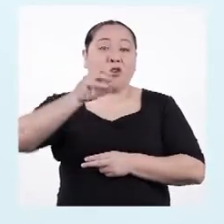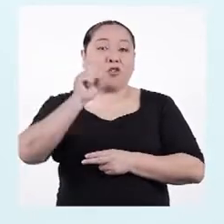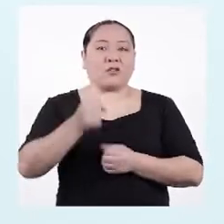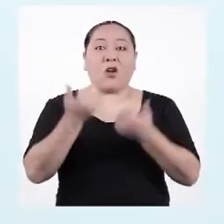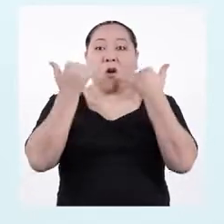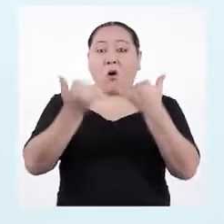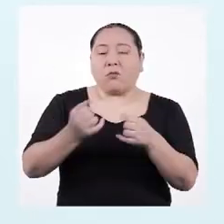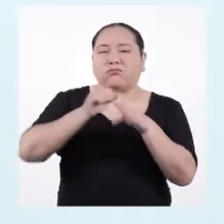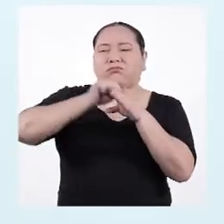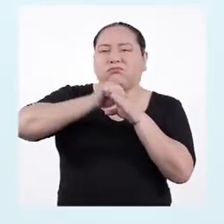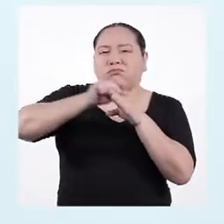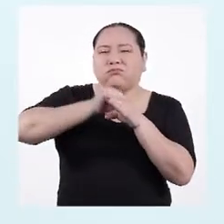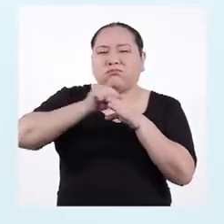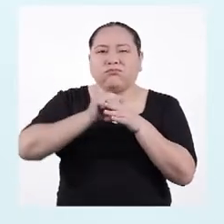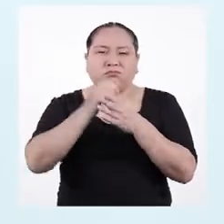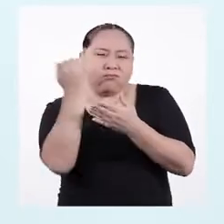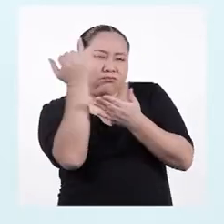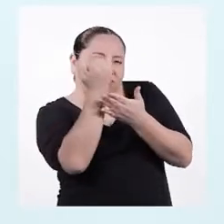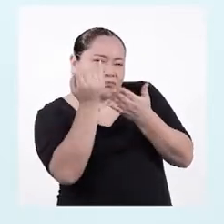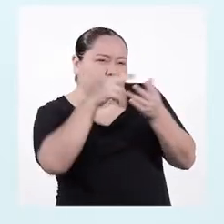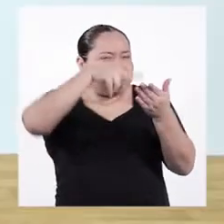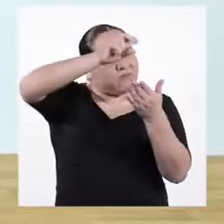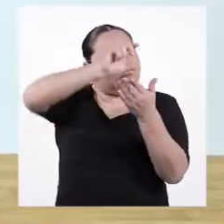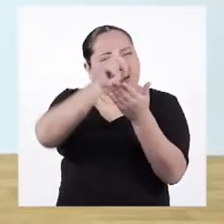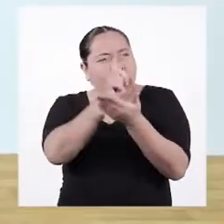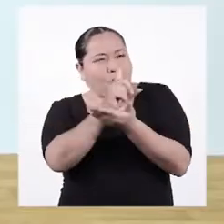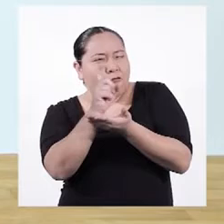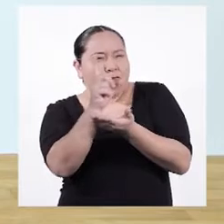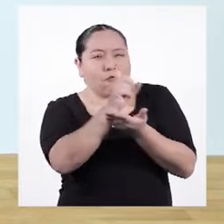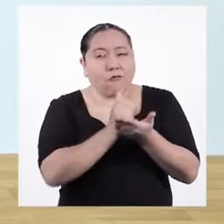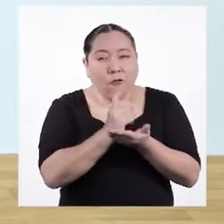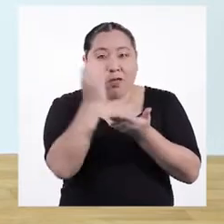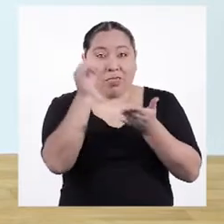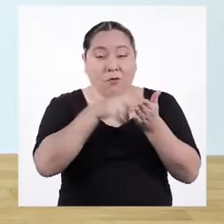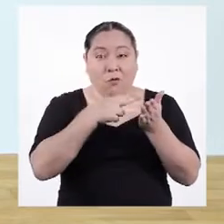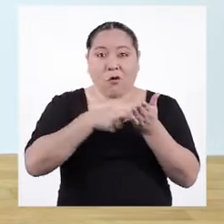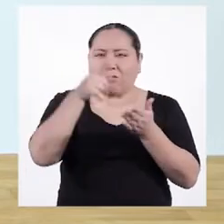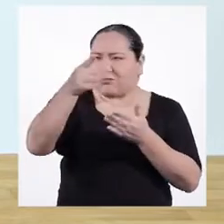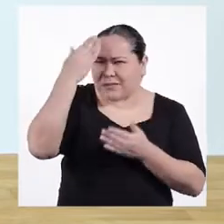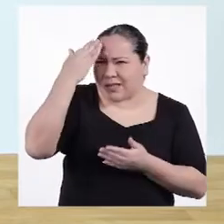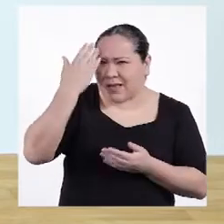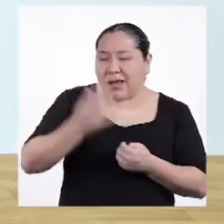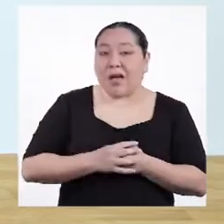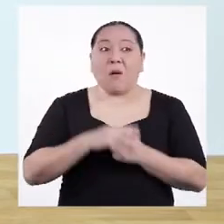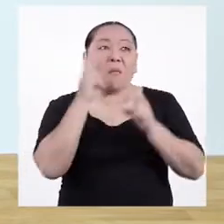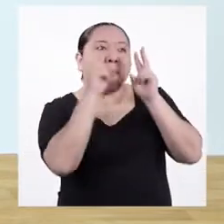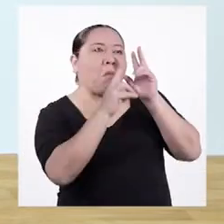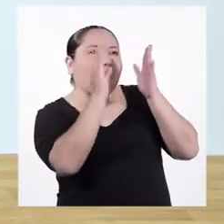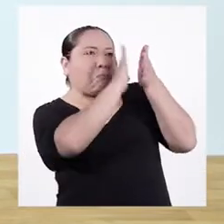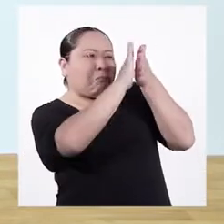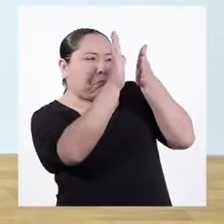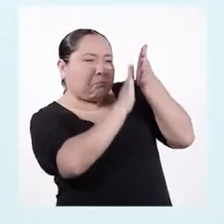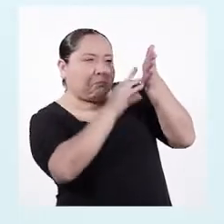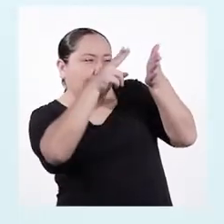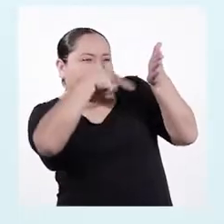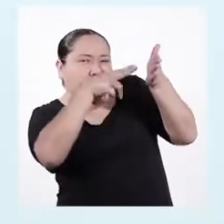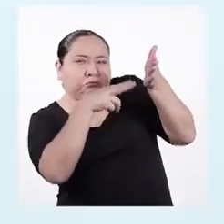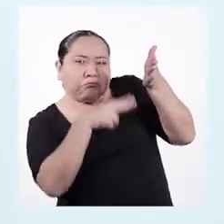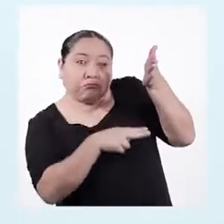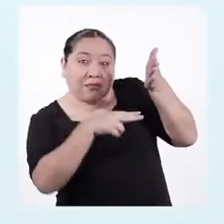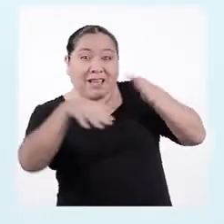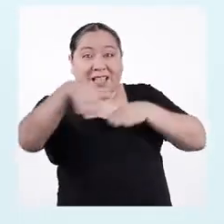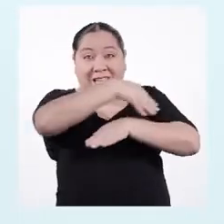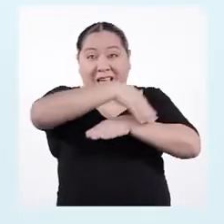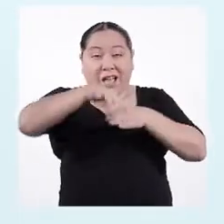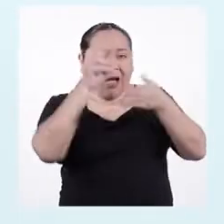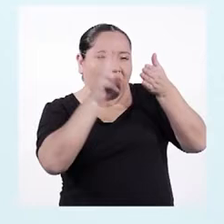hacer una secuencia inspirada en el graffiti. ¿Saben qué es? Les cuento que es un tipo de arte que podemos ver en muros y paredes en las calles, siempre y